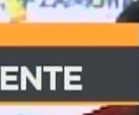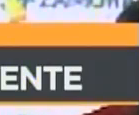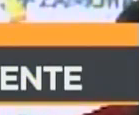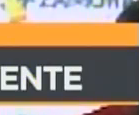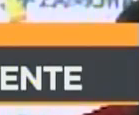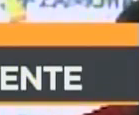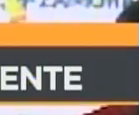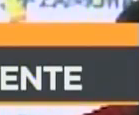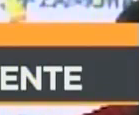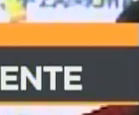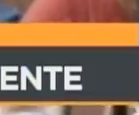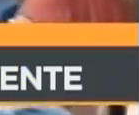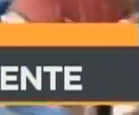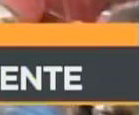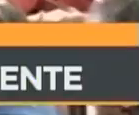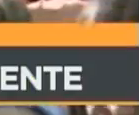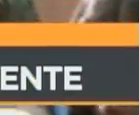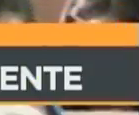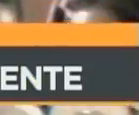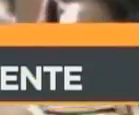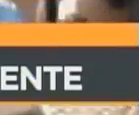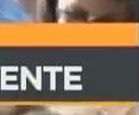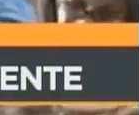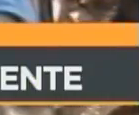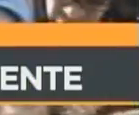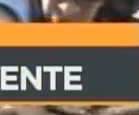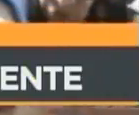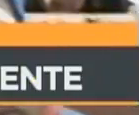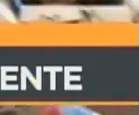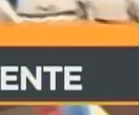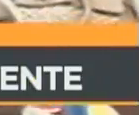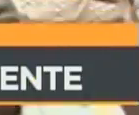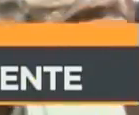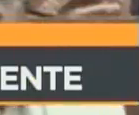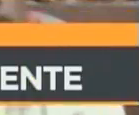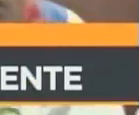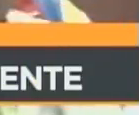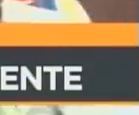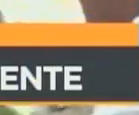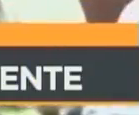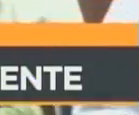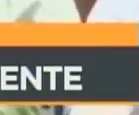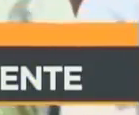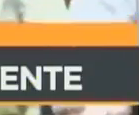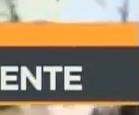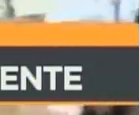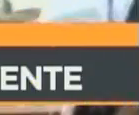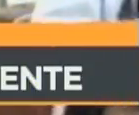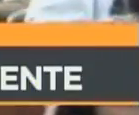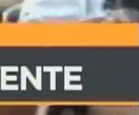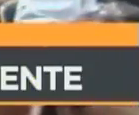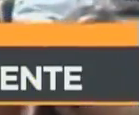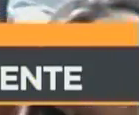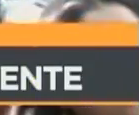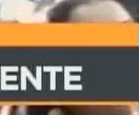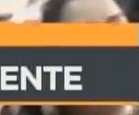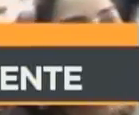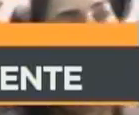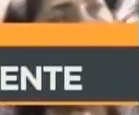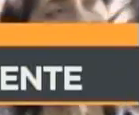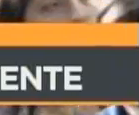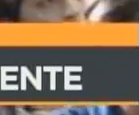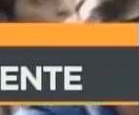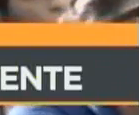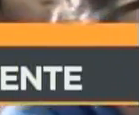electoral. Así se convoca a una Asamblea Nacional Constituyente. Para nuestro caso, quien ha ejercido